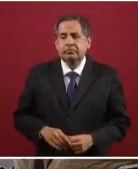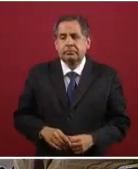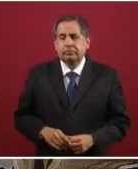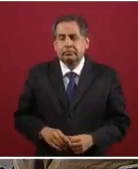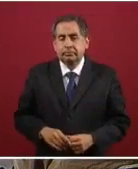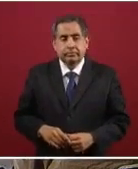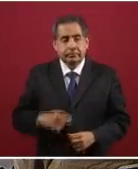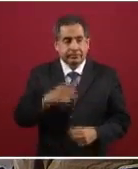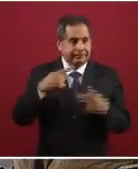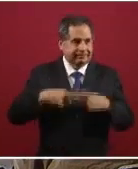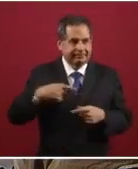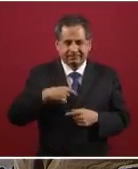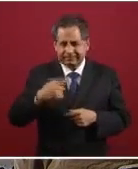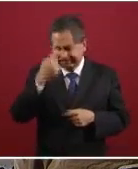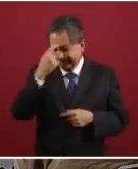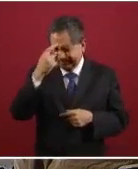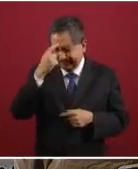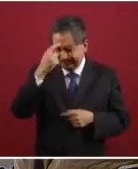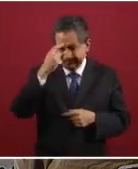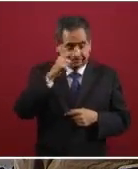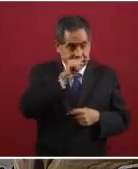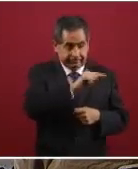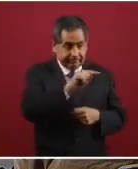Esta red de personas, insisto,